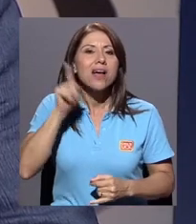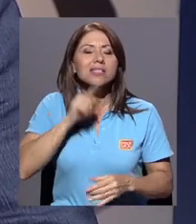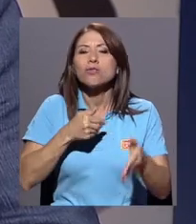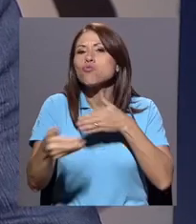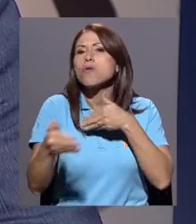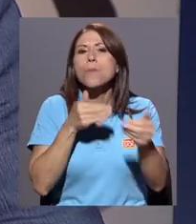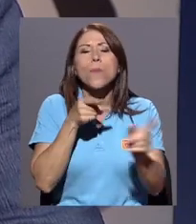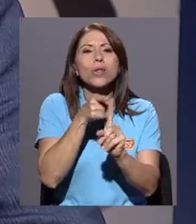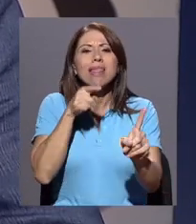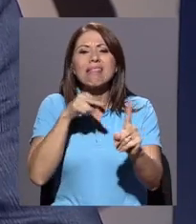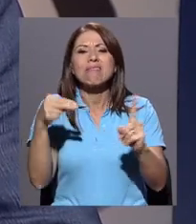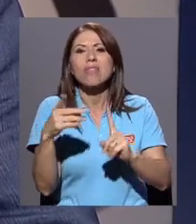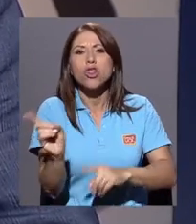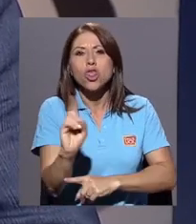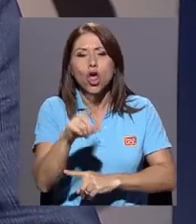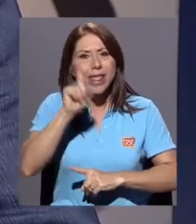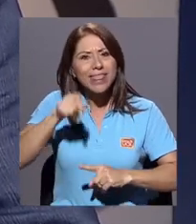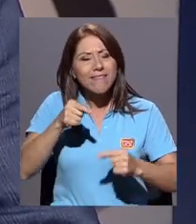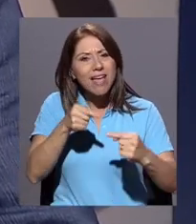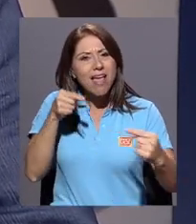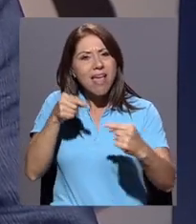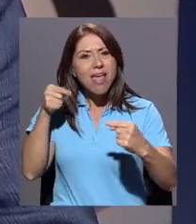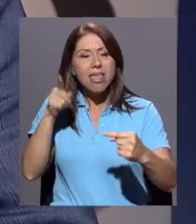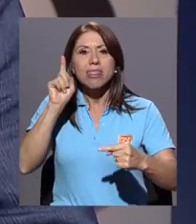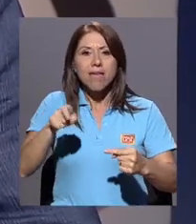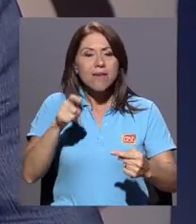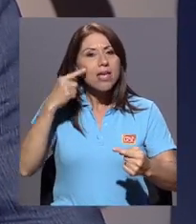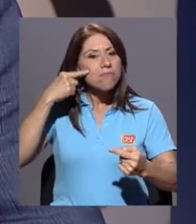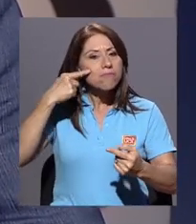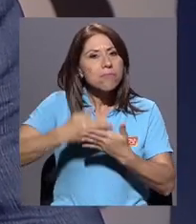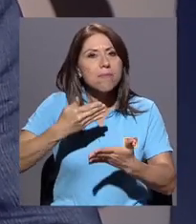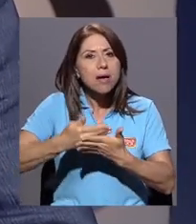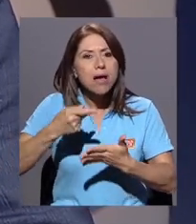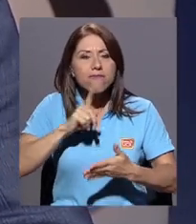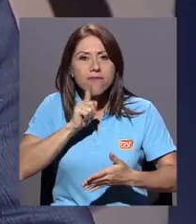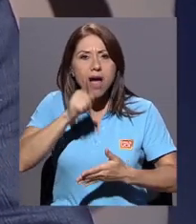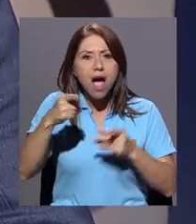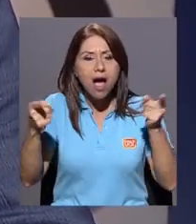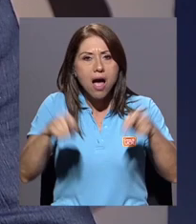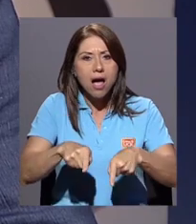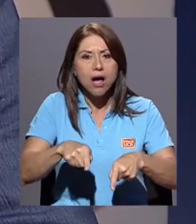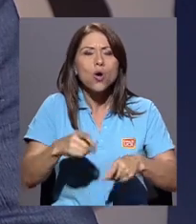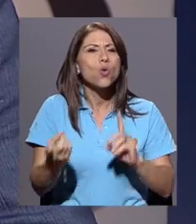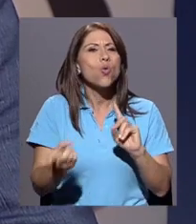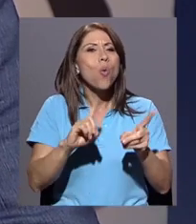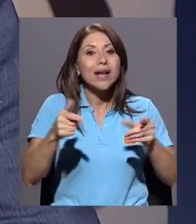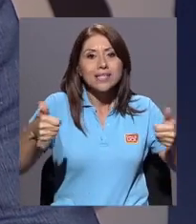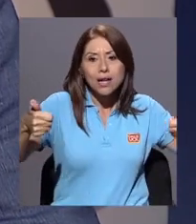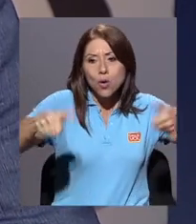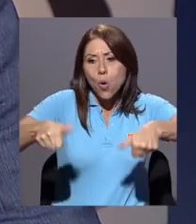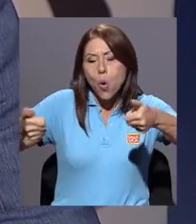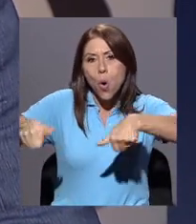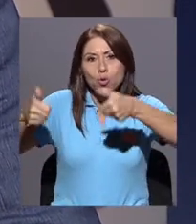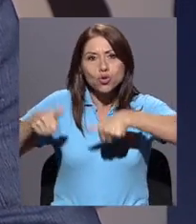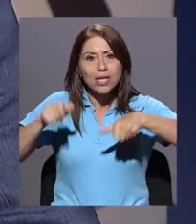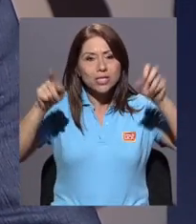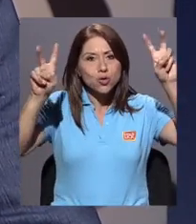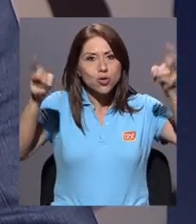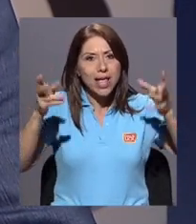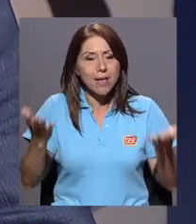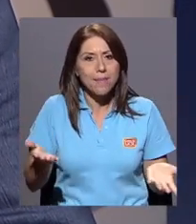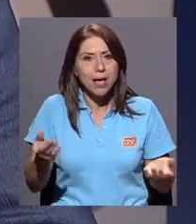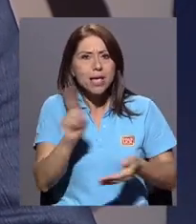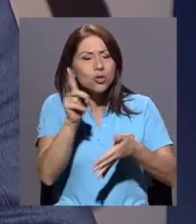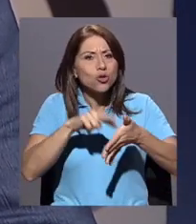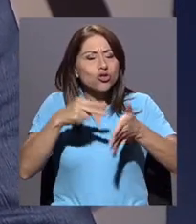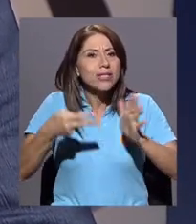del espectro político, hay que rebatirlas y documentar lo que realmente ocurre o cuál es, digamos, el consenso sobre estos temas.